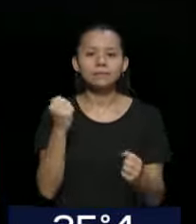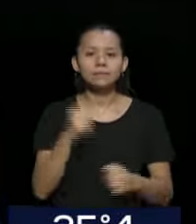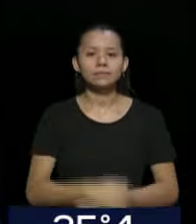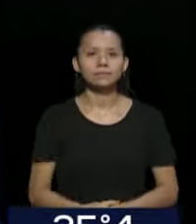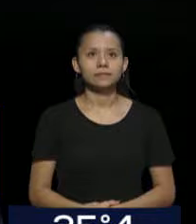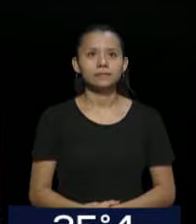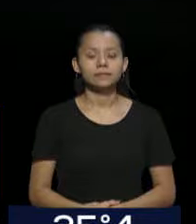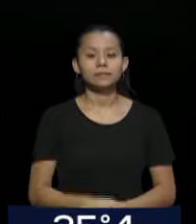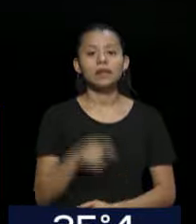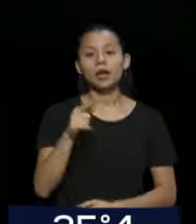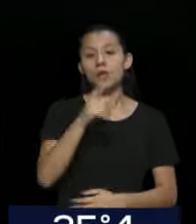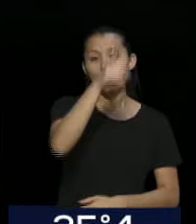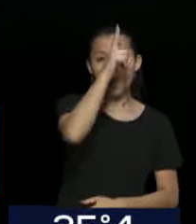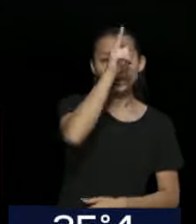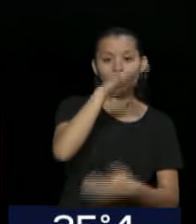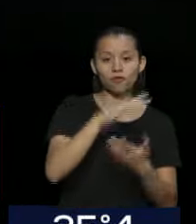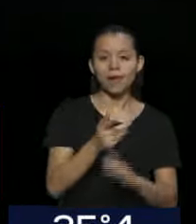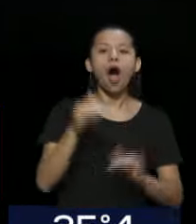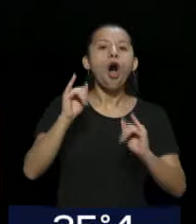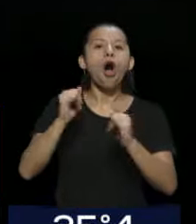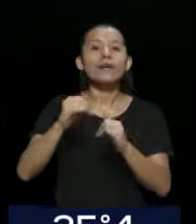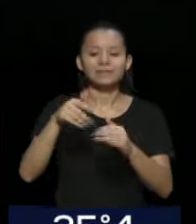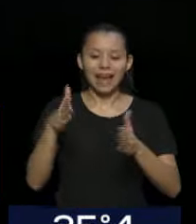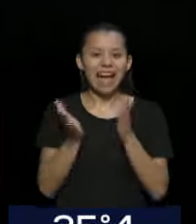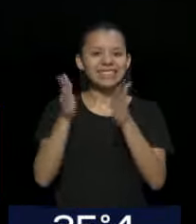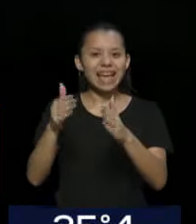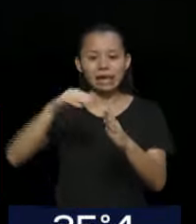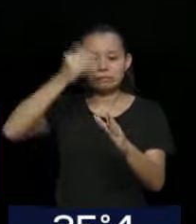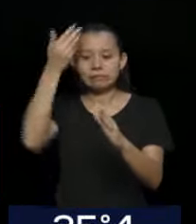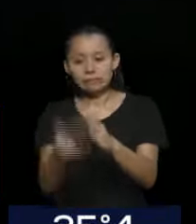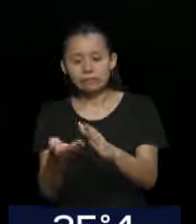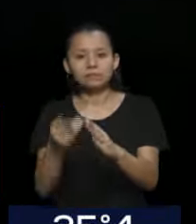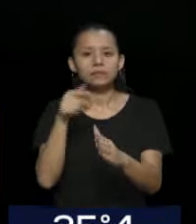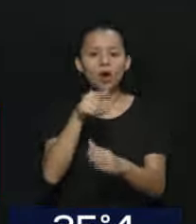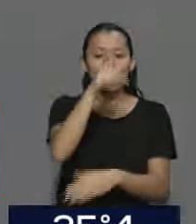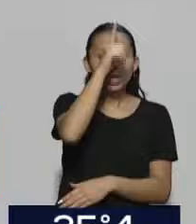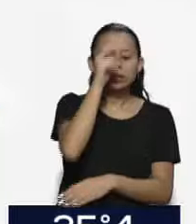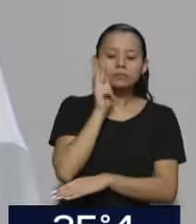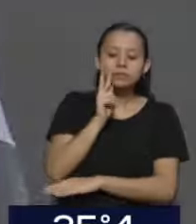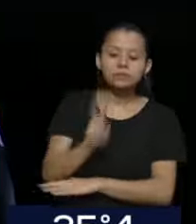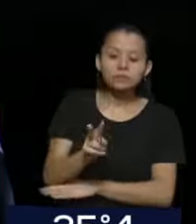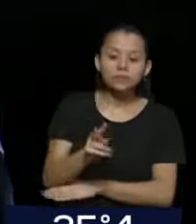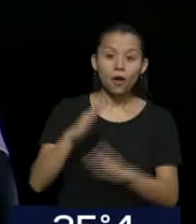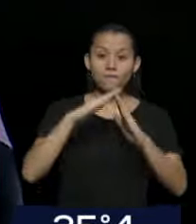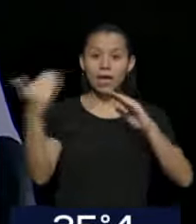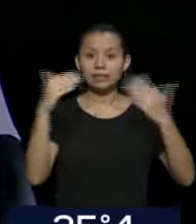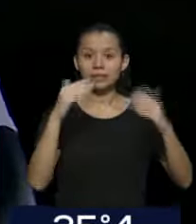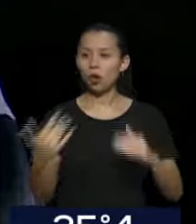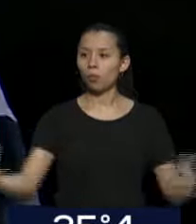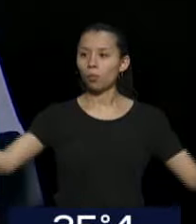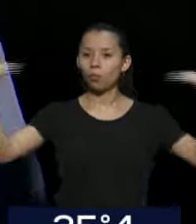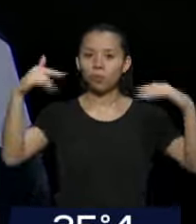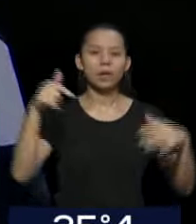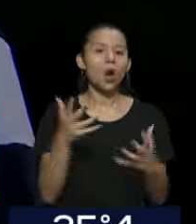al chico que estaba tirado en la acequia adentro. Y los vecinos salieron también y nada, nadie pudo ayudar, nada. Estaba metido un policía